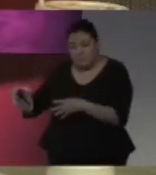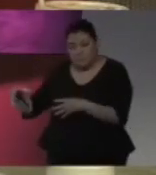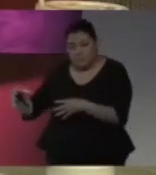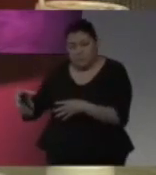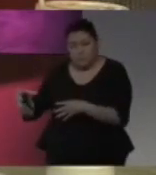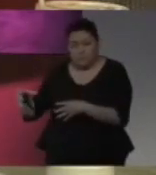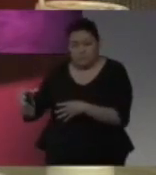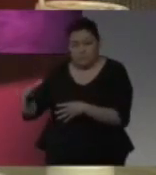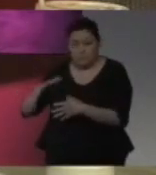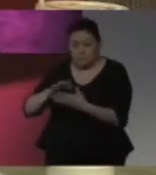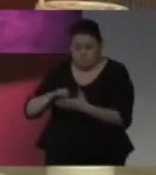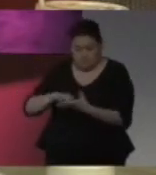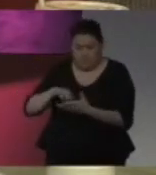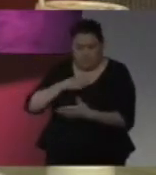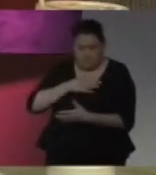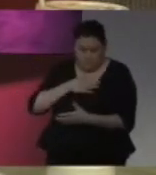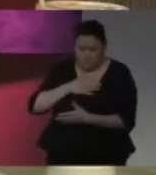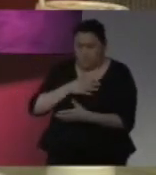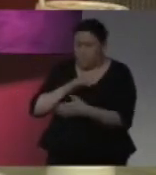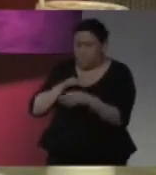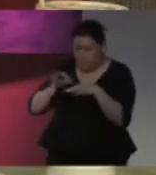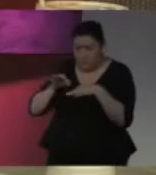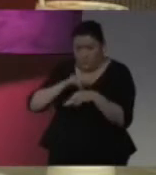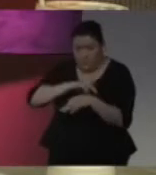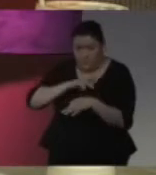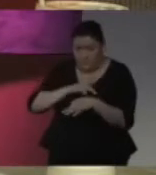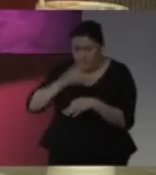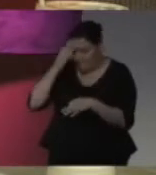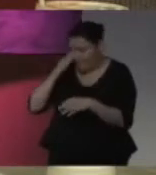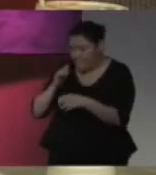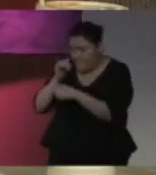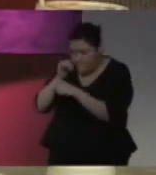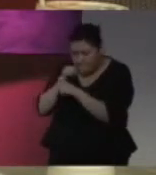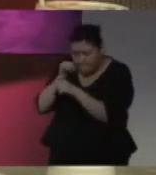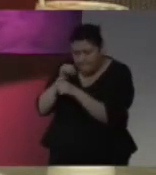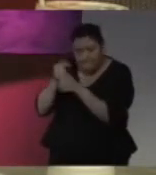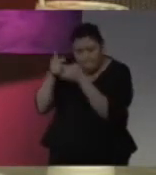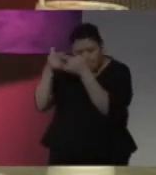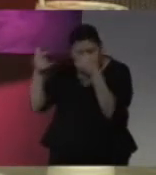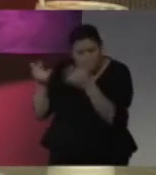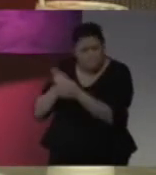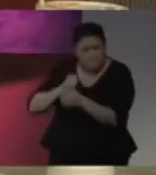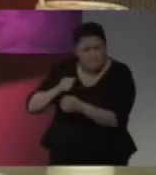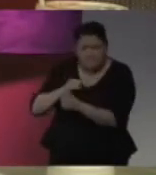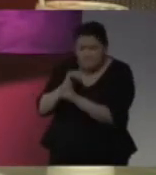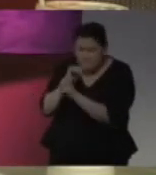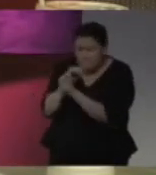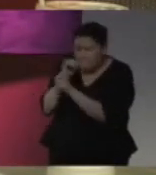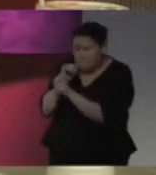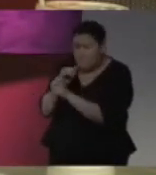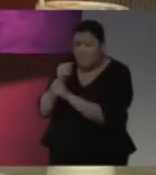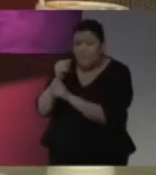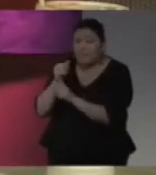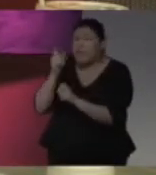Yo trabajo recientemente en archivos y me he encontrado con documentos de